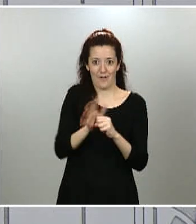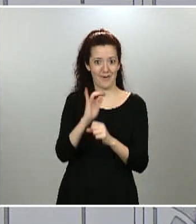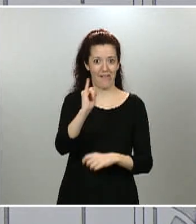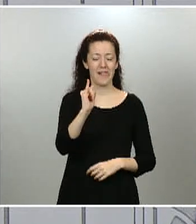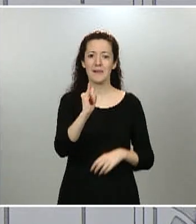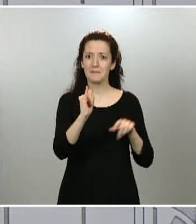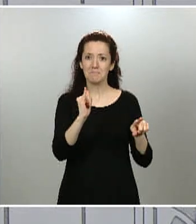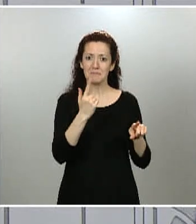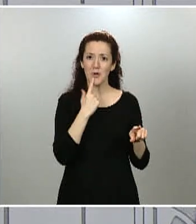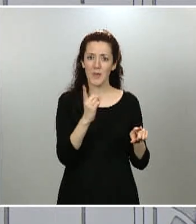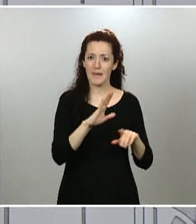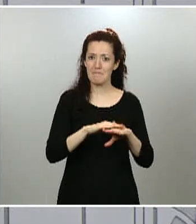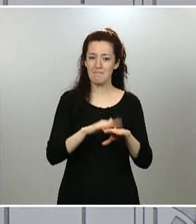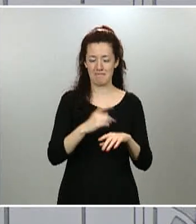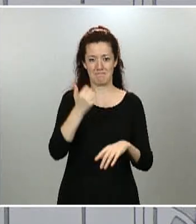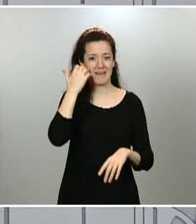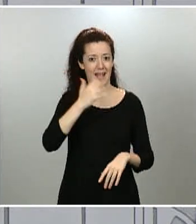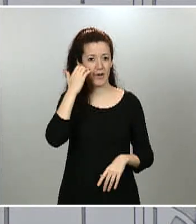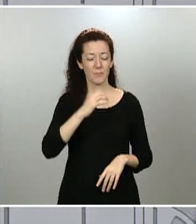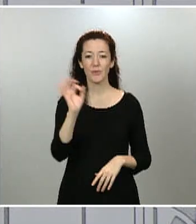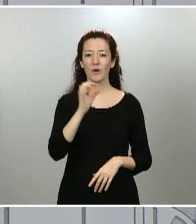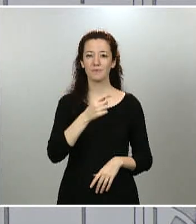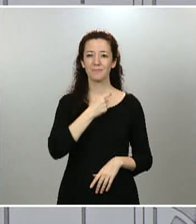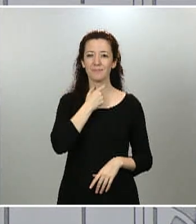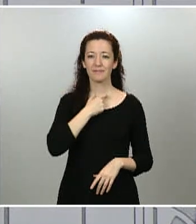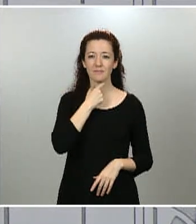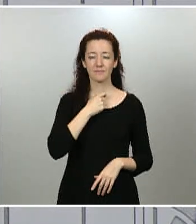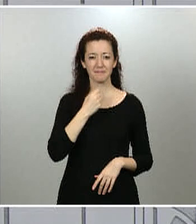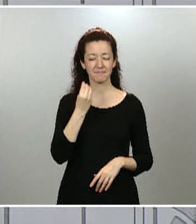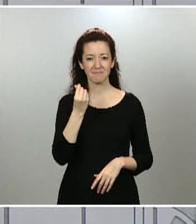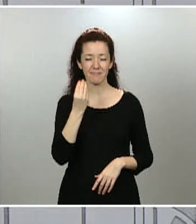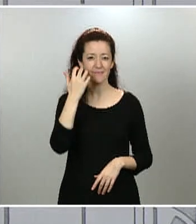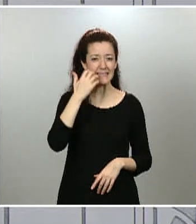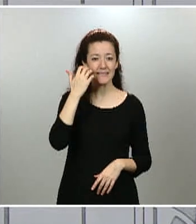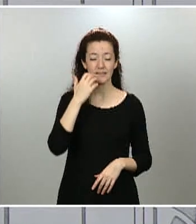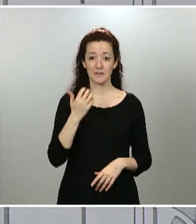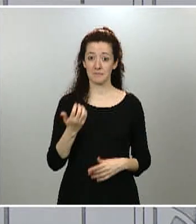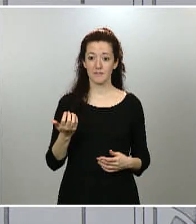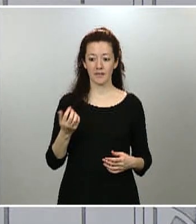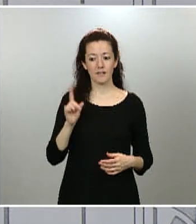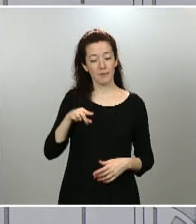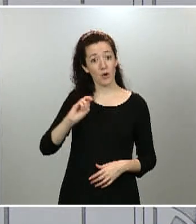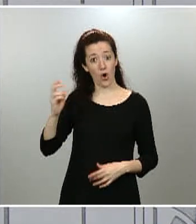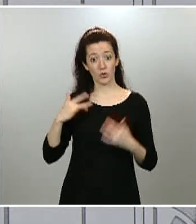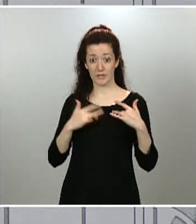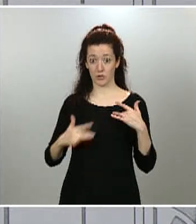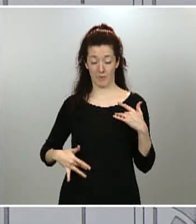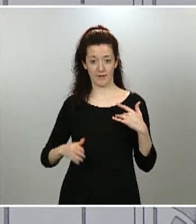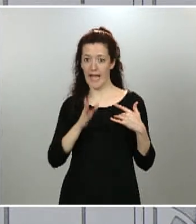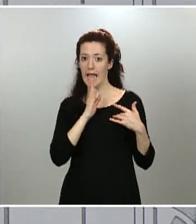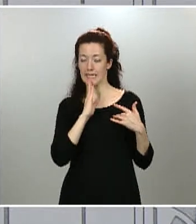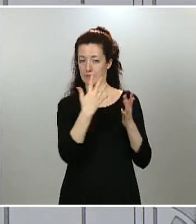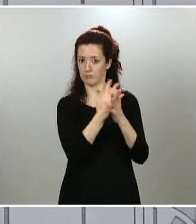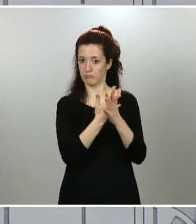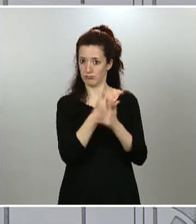incluso dolor de garganta o algunos de estos. Pero sí que es cierto que hay muchos otros, como los que ha mencionado, que también